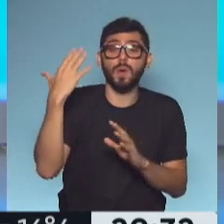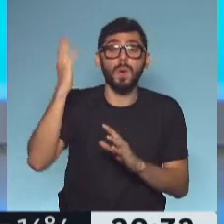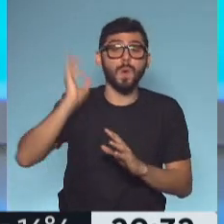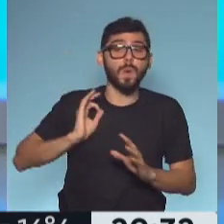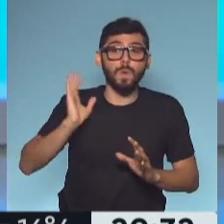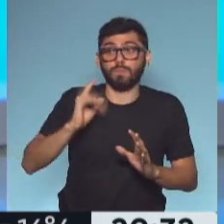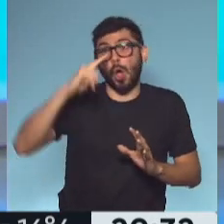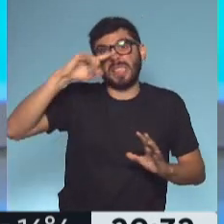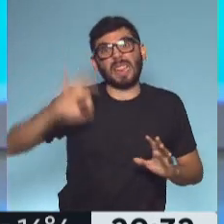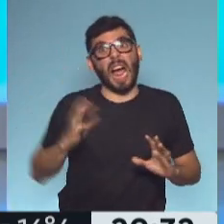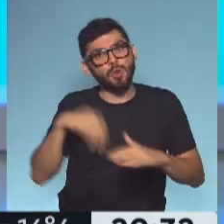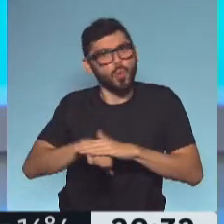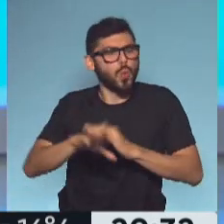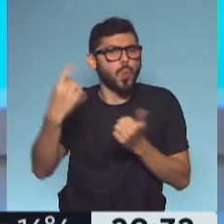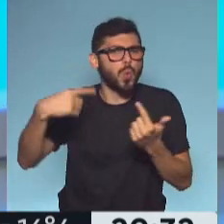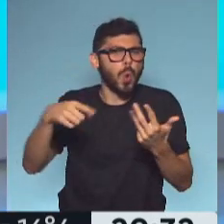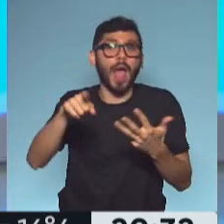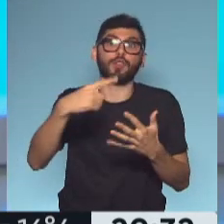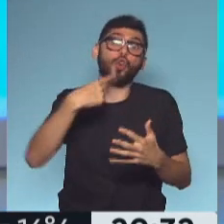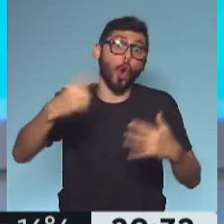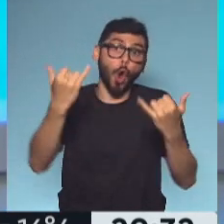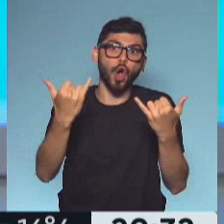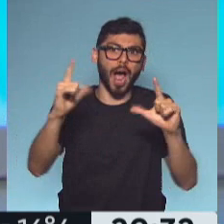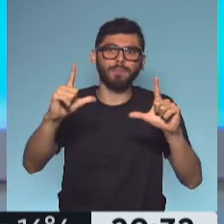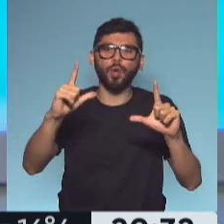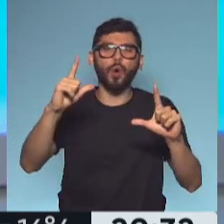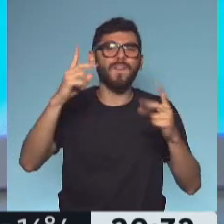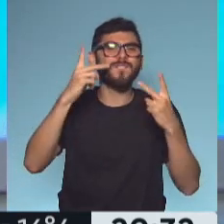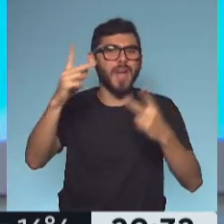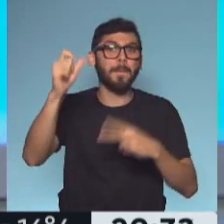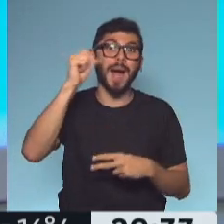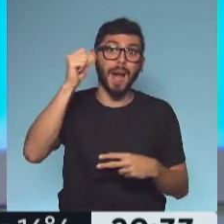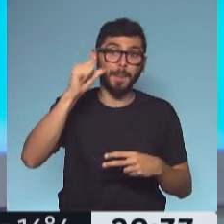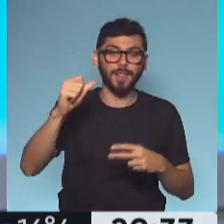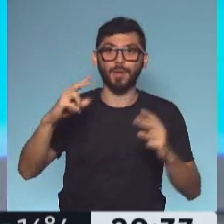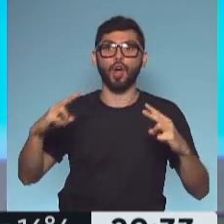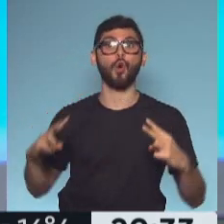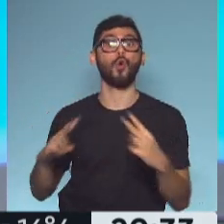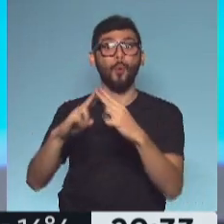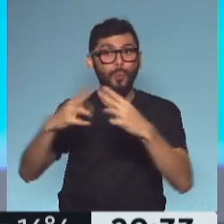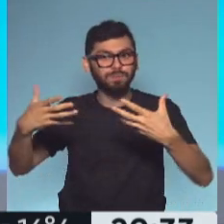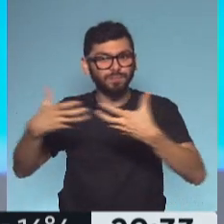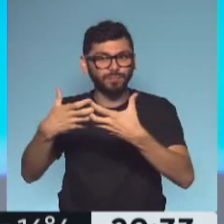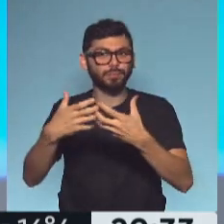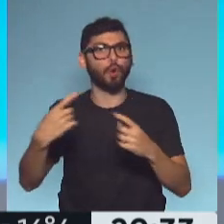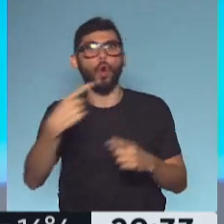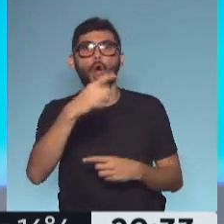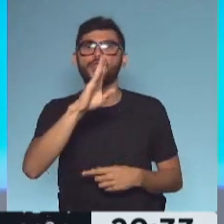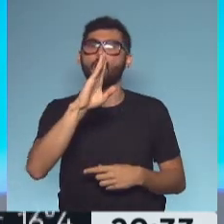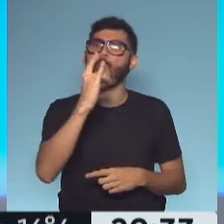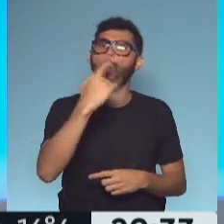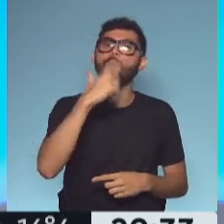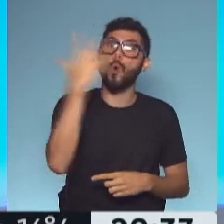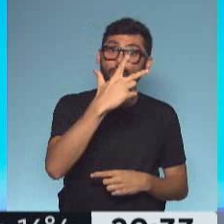tan amplio. Pero este es nada menos que ese viaje a Mar del Plata para la contracumbre, para manifestarse contra George Bush, el